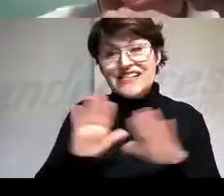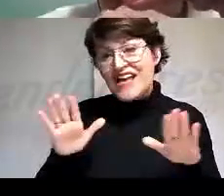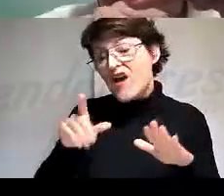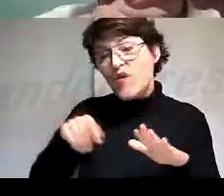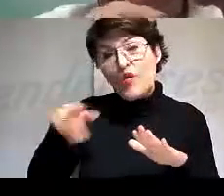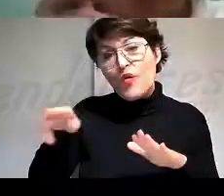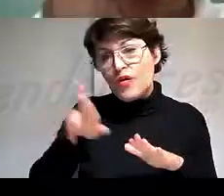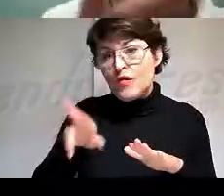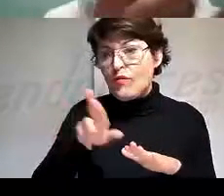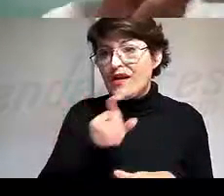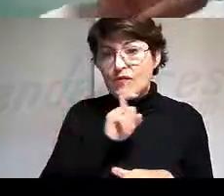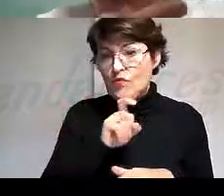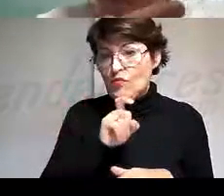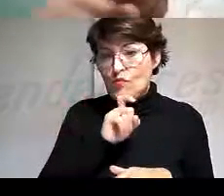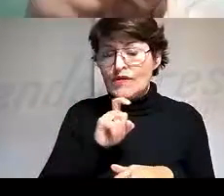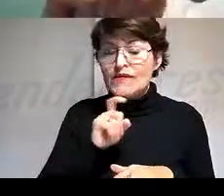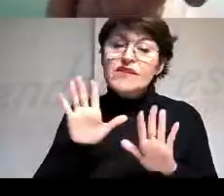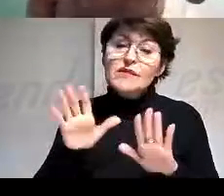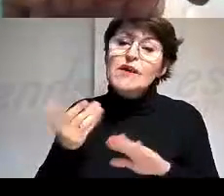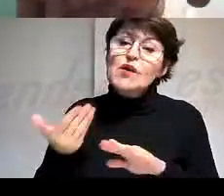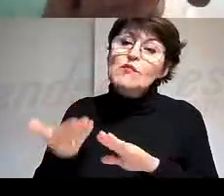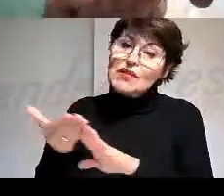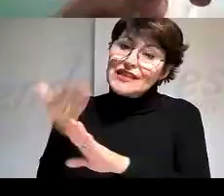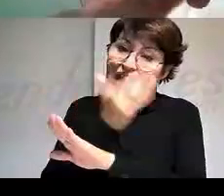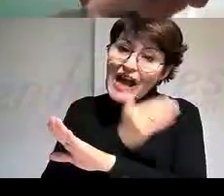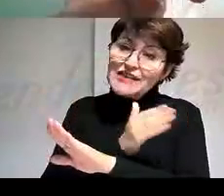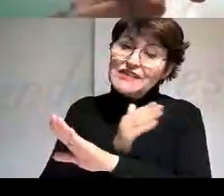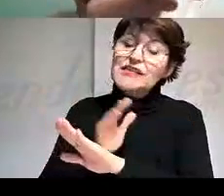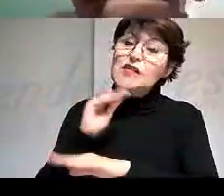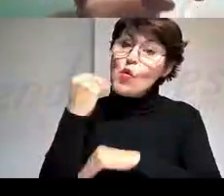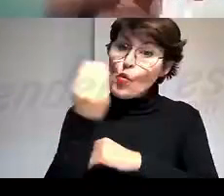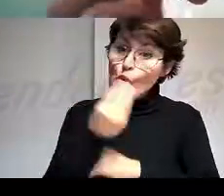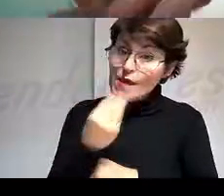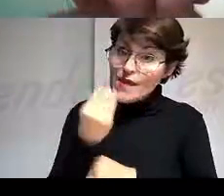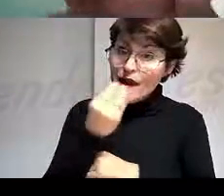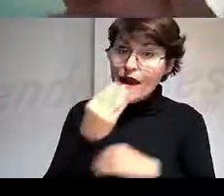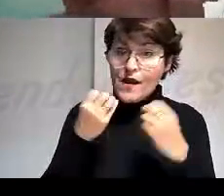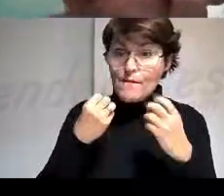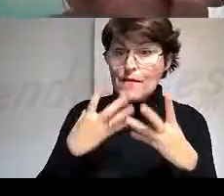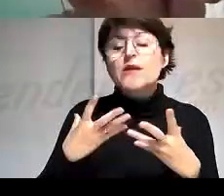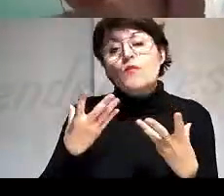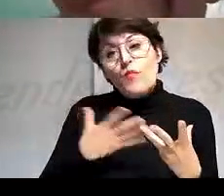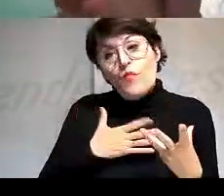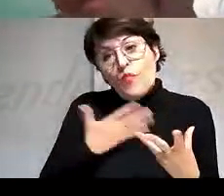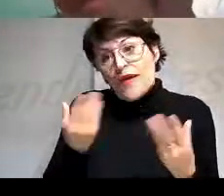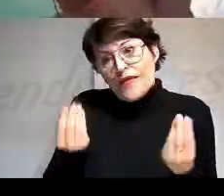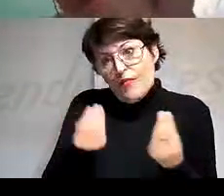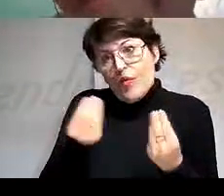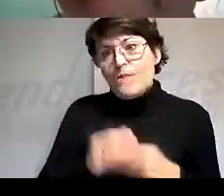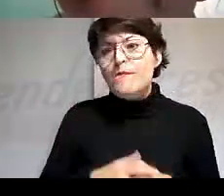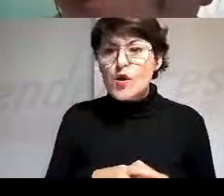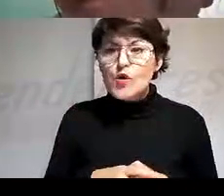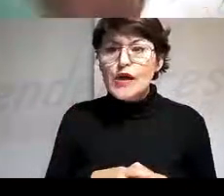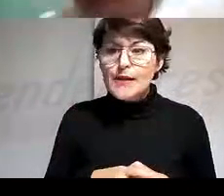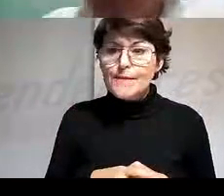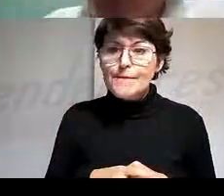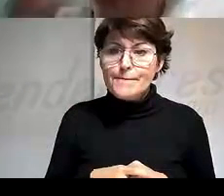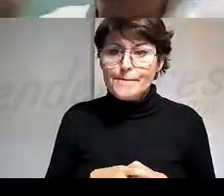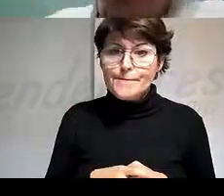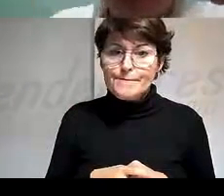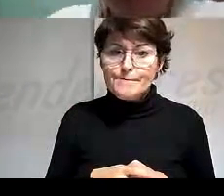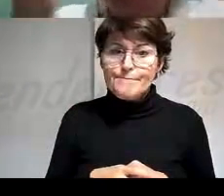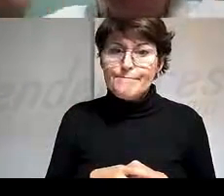recuperar. Pero en la formación justo del cartílago que hay por encima del hueso, justo por encima del hueso, ahí sí que llegan los vasos. Si le